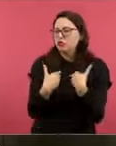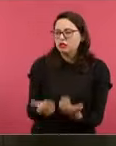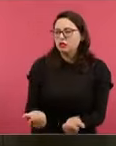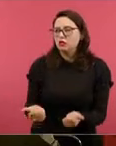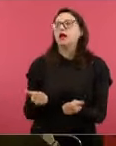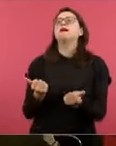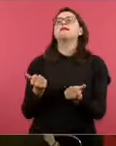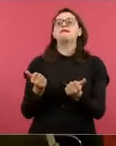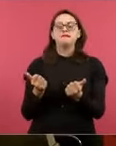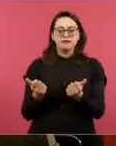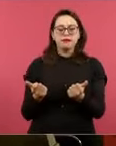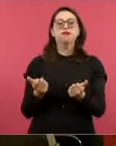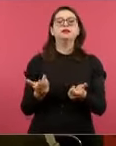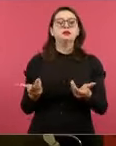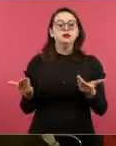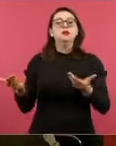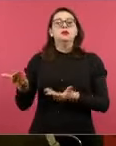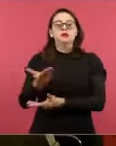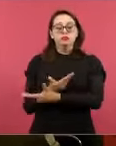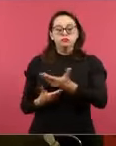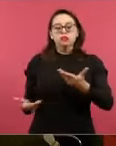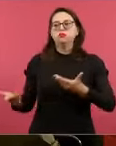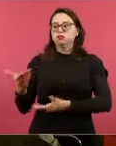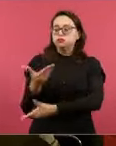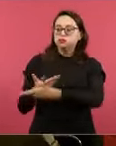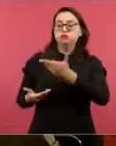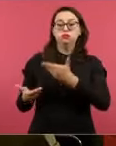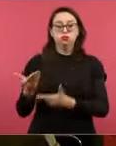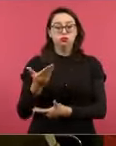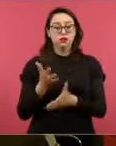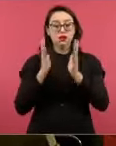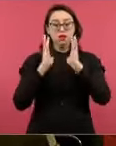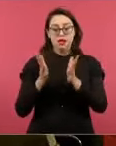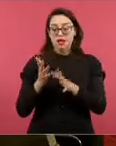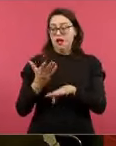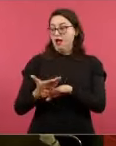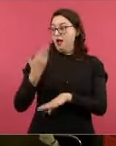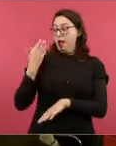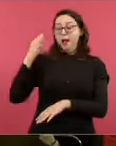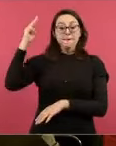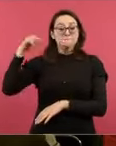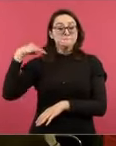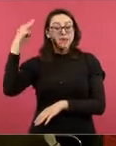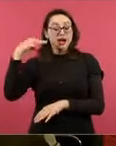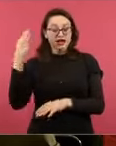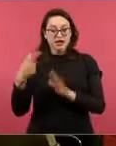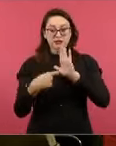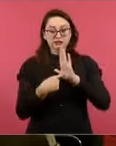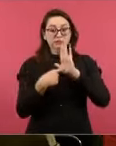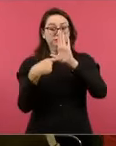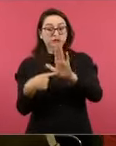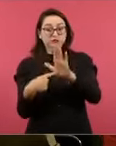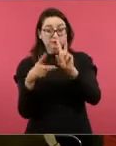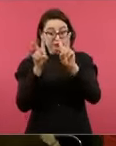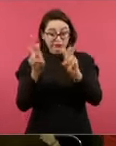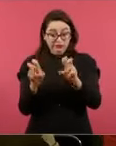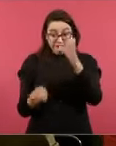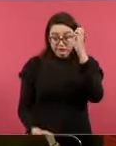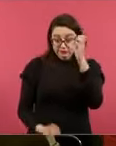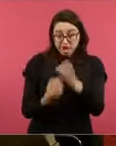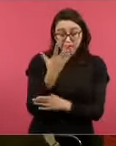Pero en una interacción con ellos logramos, la verdad, un texto que se presentó en marzo. No es un texto nuevo, no es que nos los hayamos